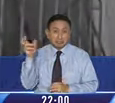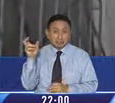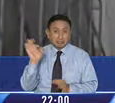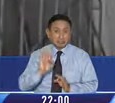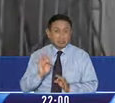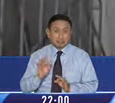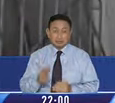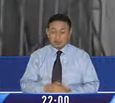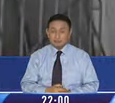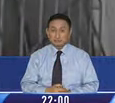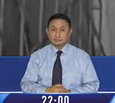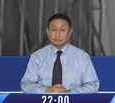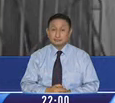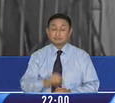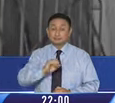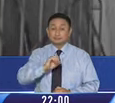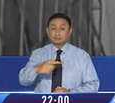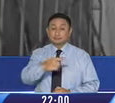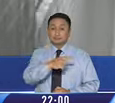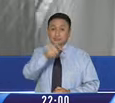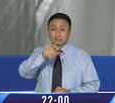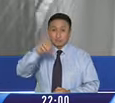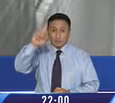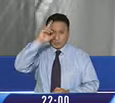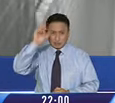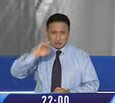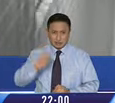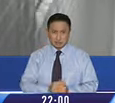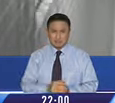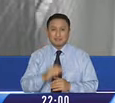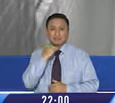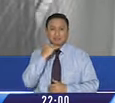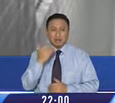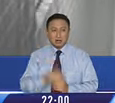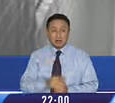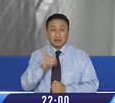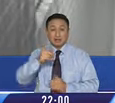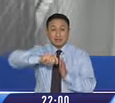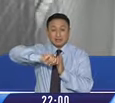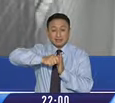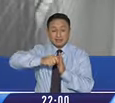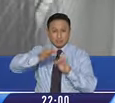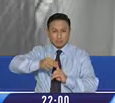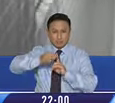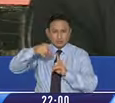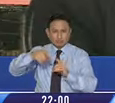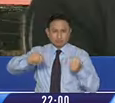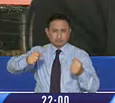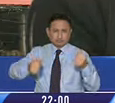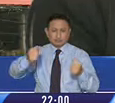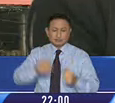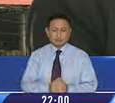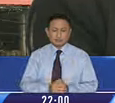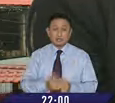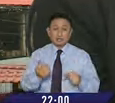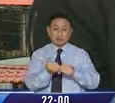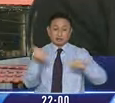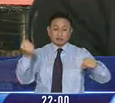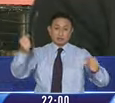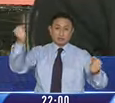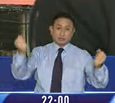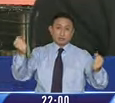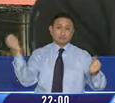por el lugar. Lo que sí fueron tan astutos que quizá con alguna llave especial vulneraron el volante. Tenía el bastón y